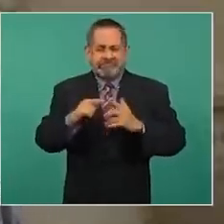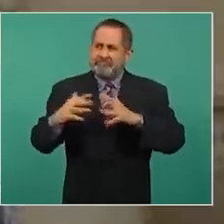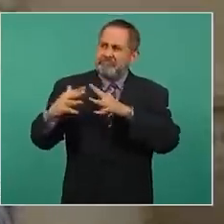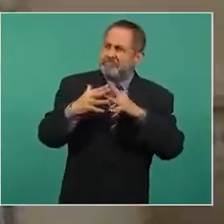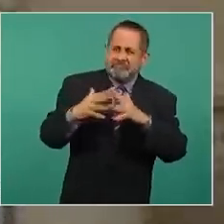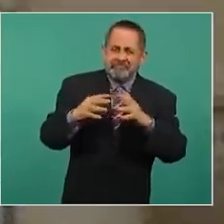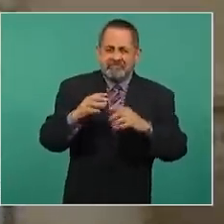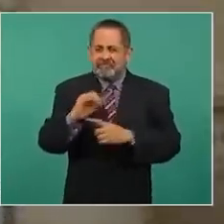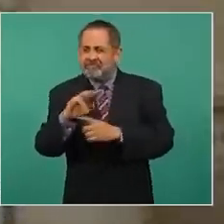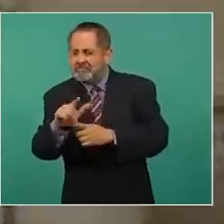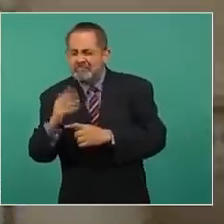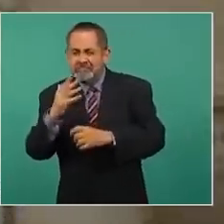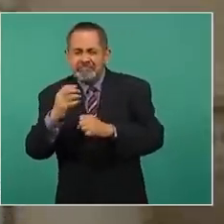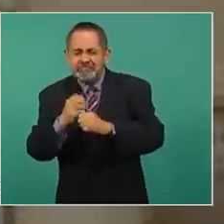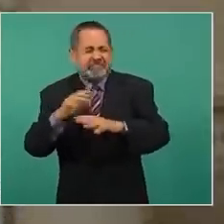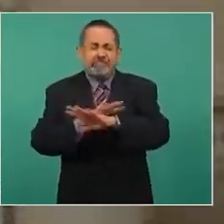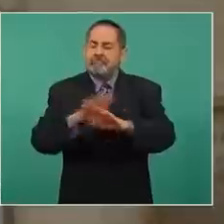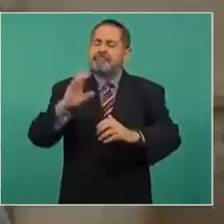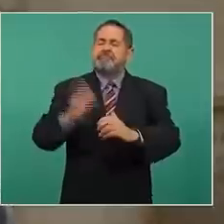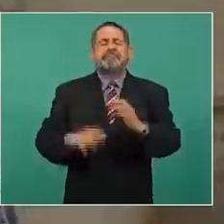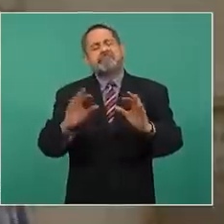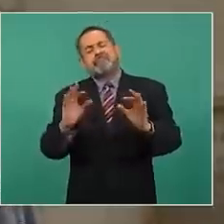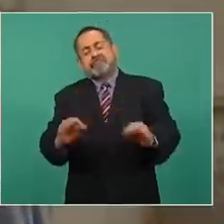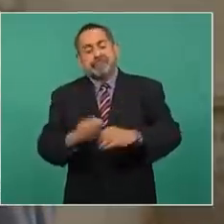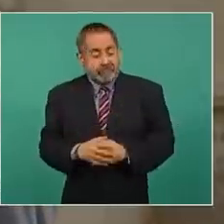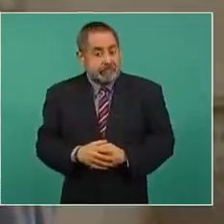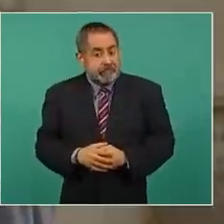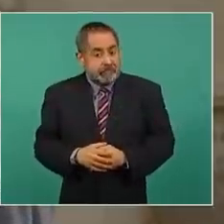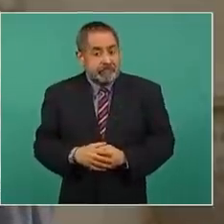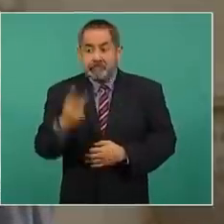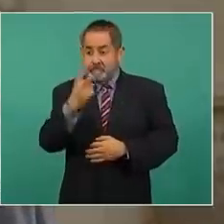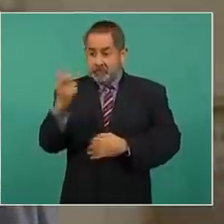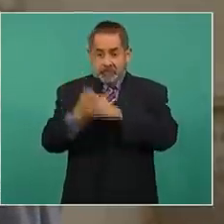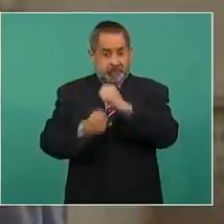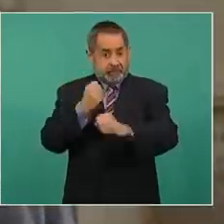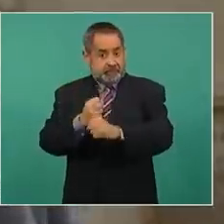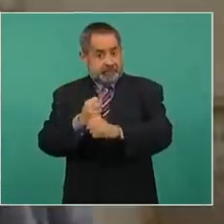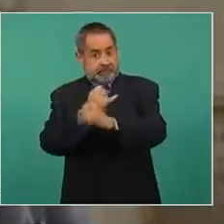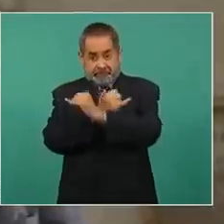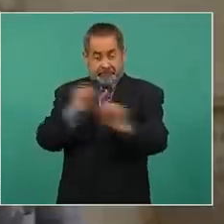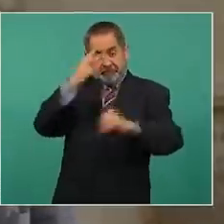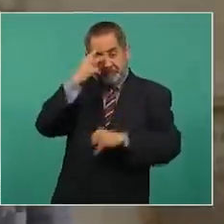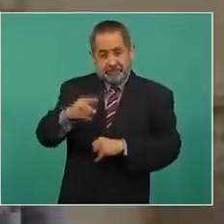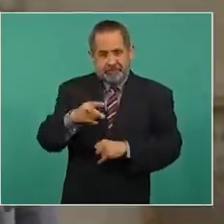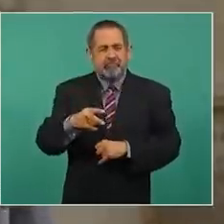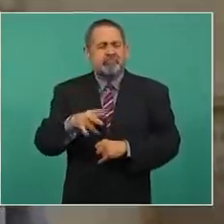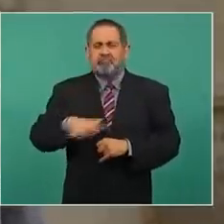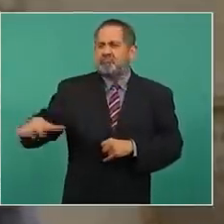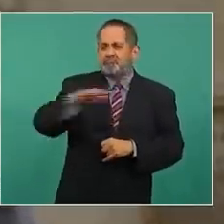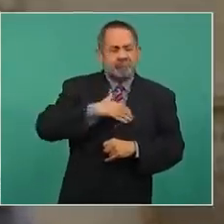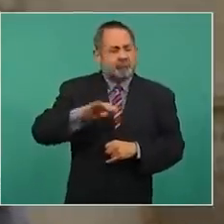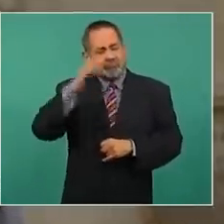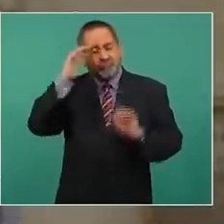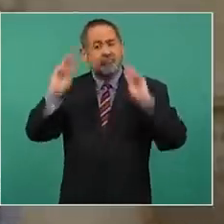guerra civil de 10 años a 200 años de su independencia México es conocida